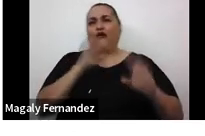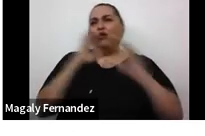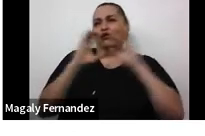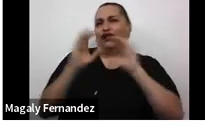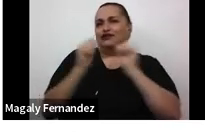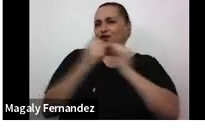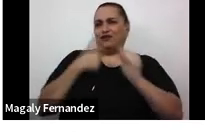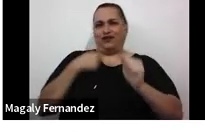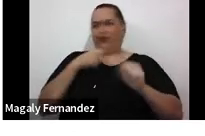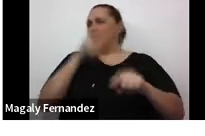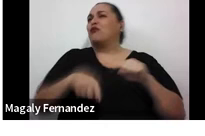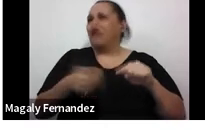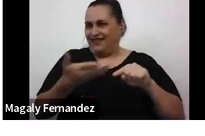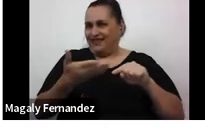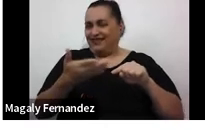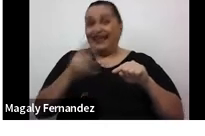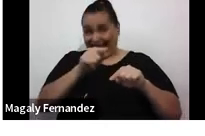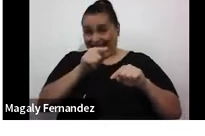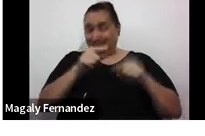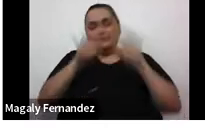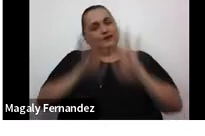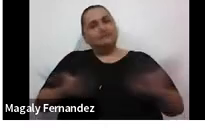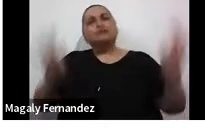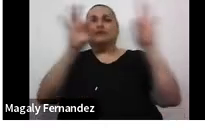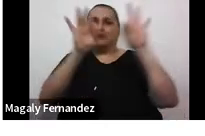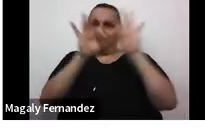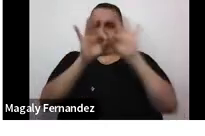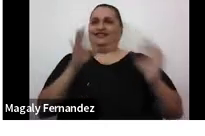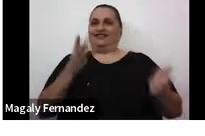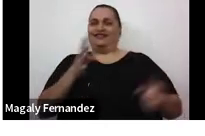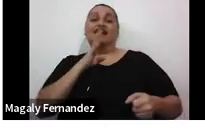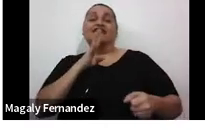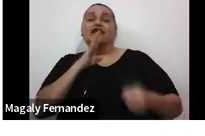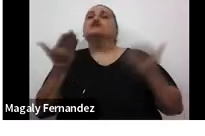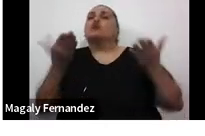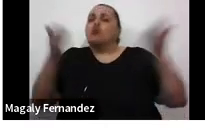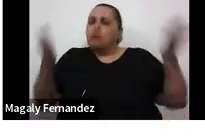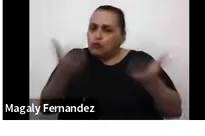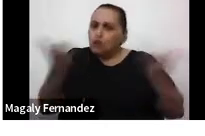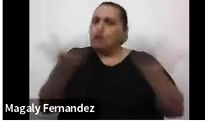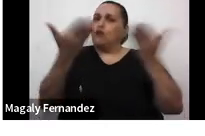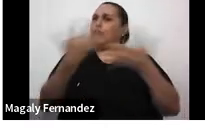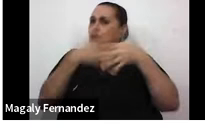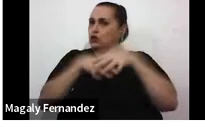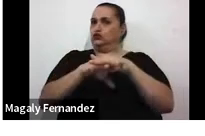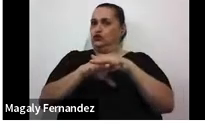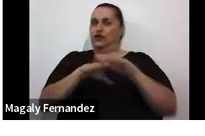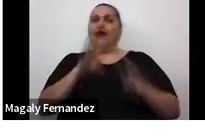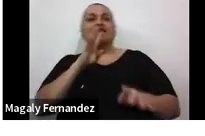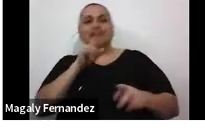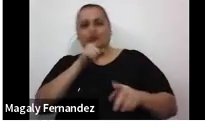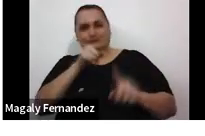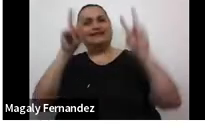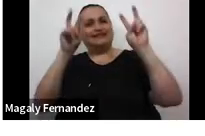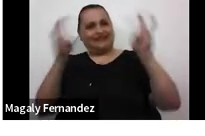no Y es importante y cuando hablamos de cómo promover la inclusión precisamente esto que hablemos